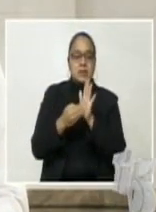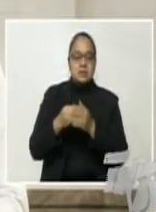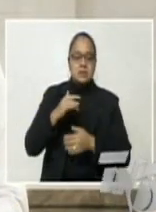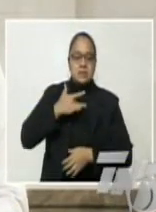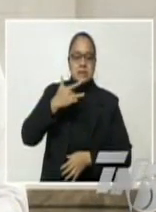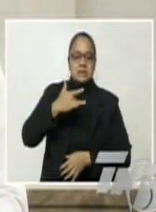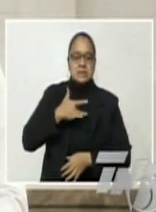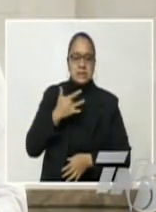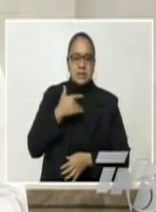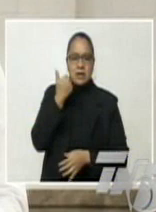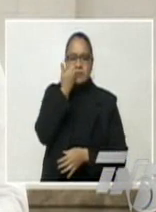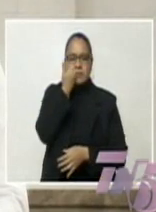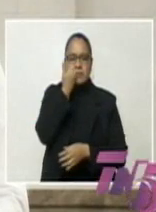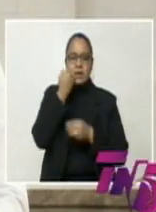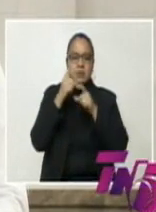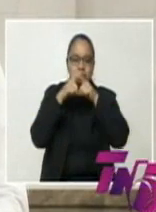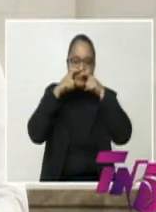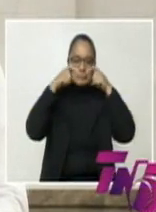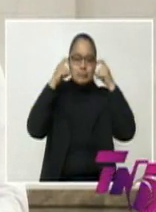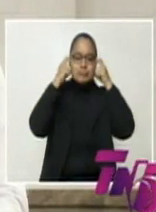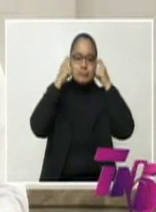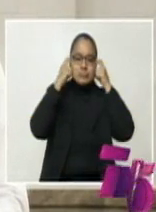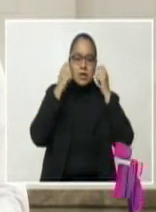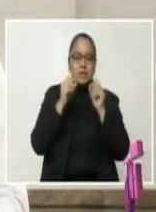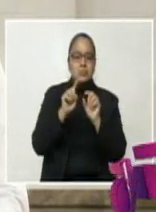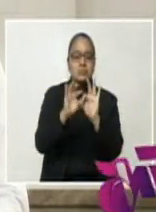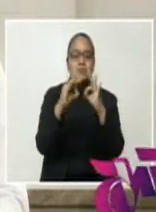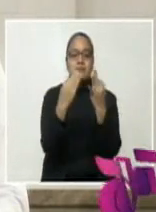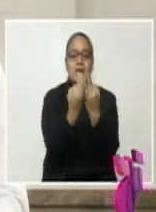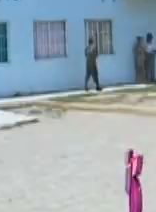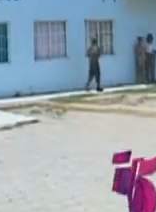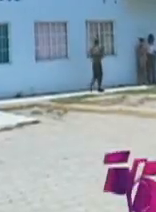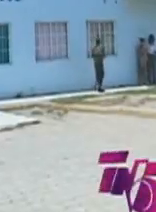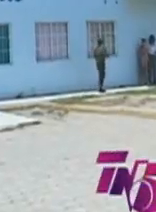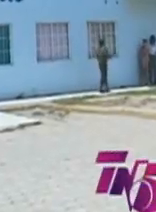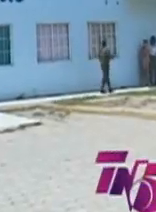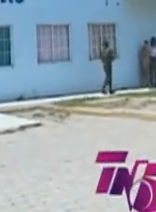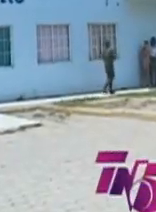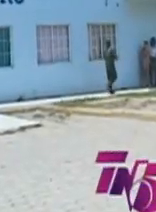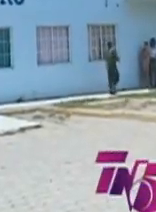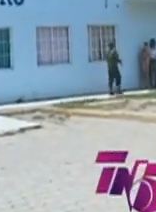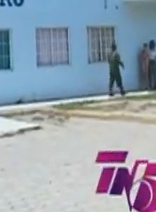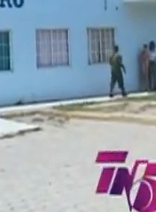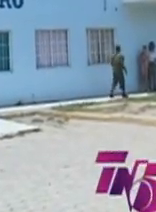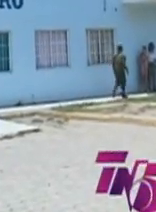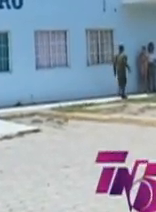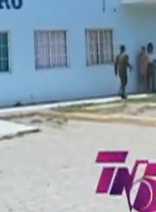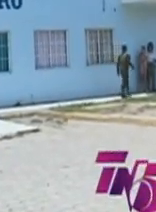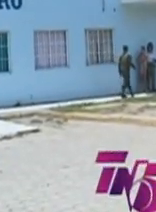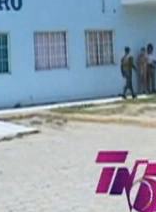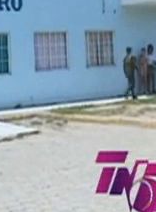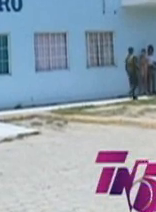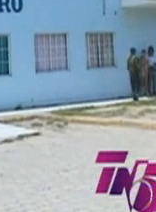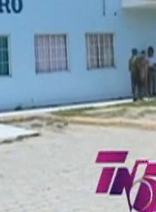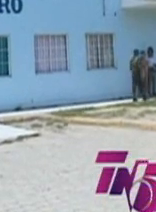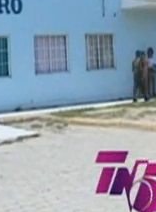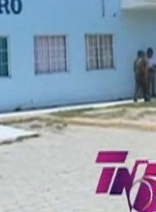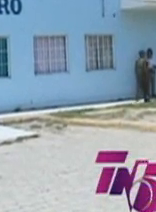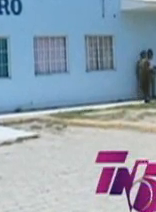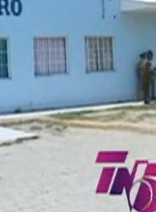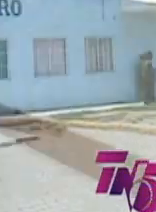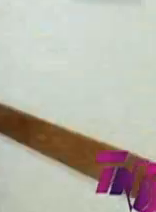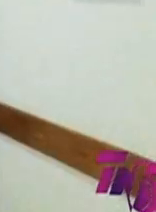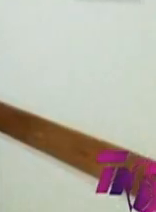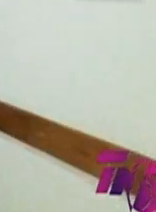síntomas respiratorios, colocarse mascarilla, autoaislarse en casa. Entre los 16 nuevos casos se reportan 3 personas mayores